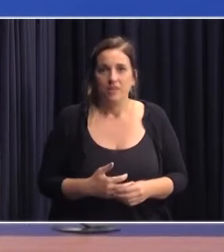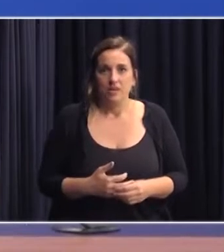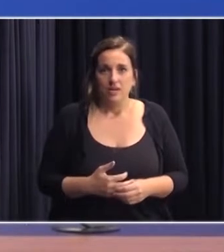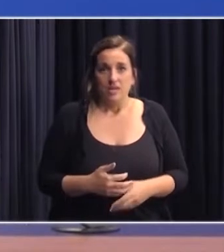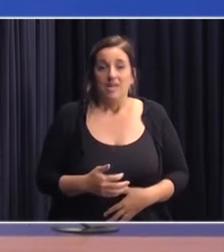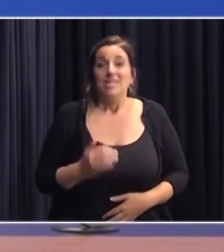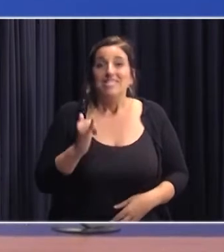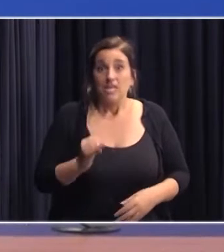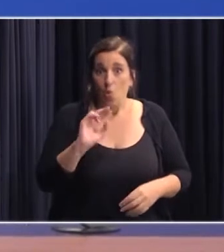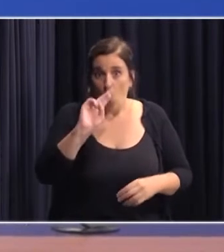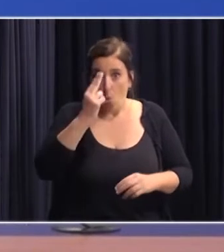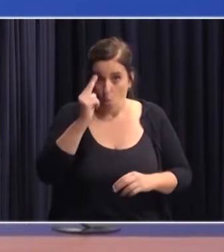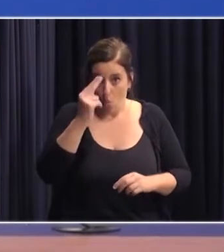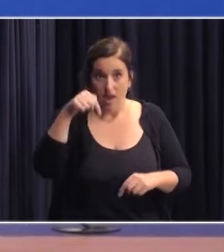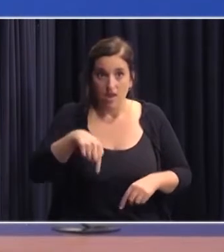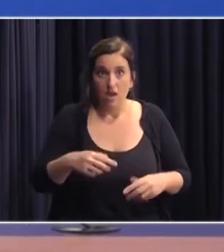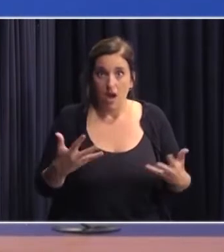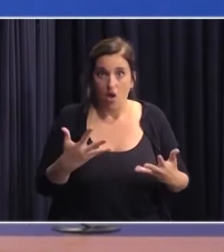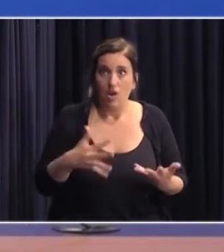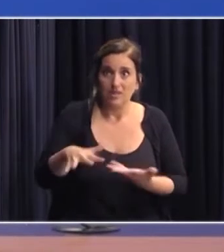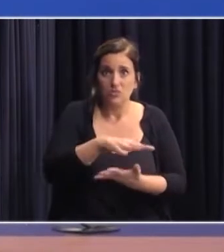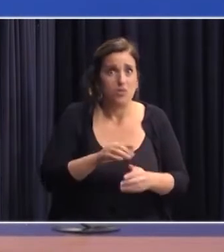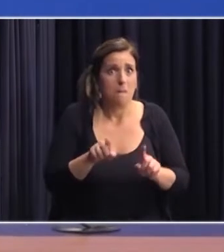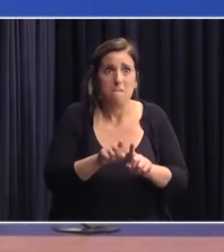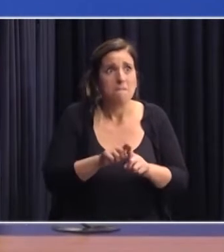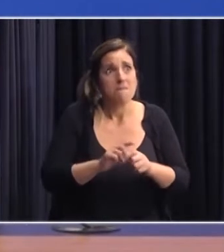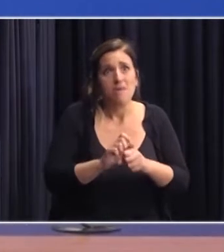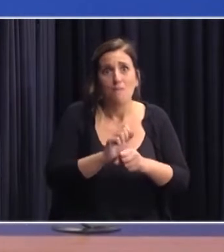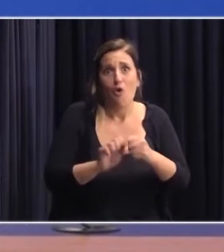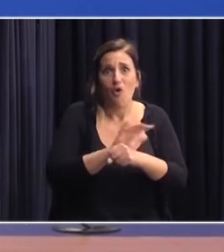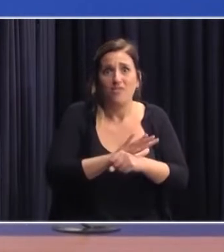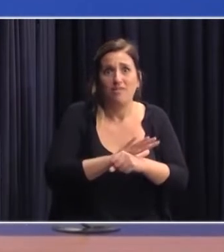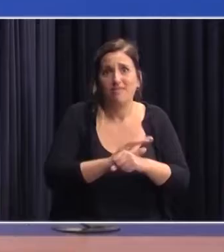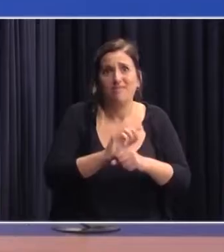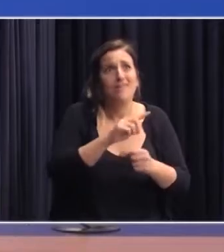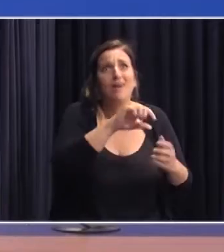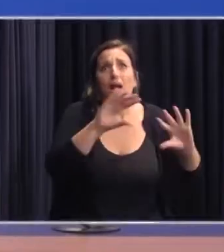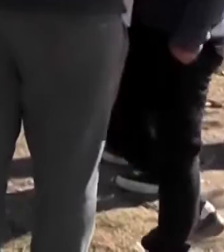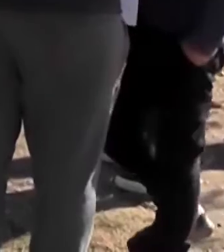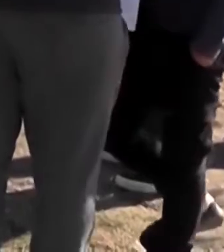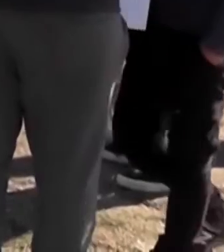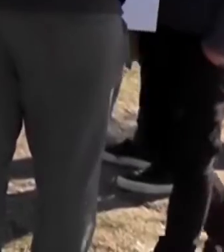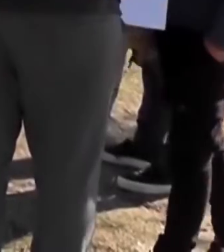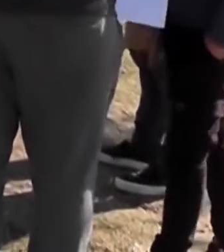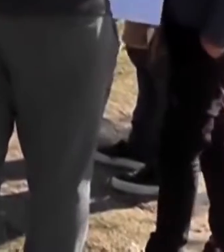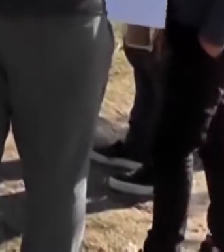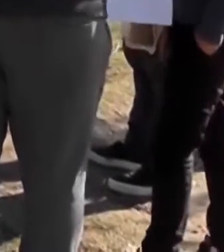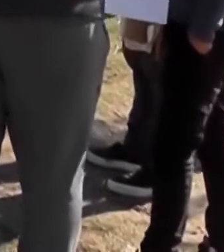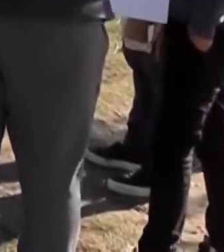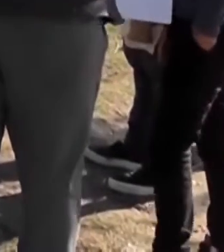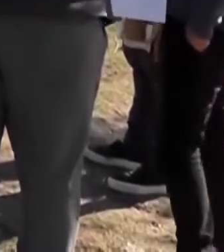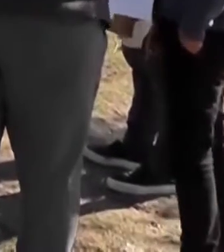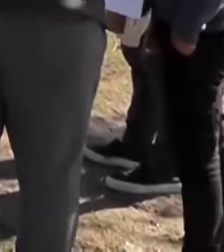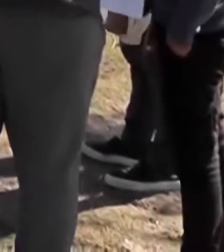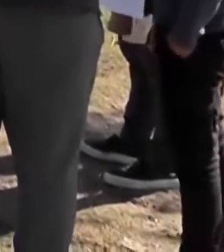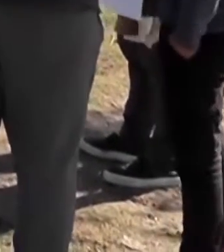lo que pasa en uruguay está pasando en el resto del mundo con distintas etapas esta variante es